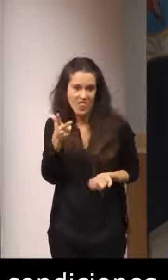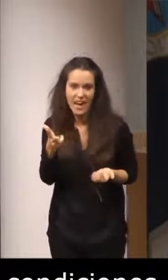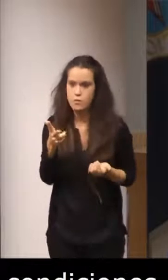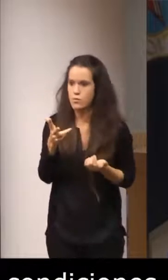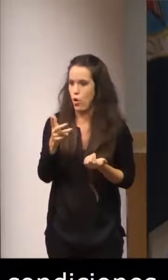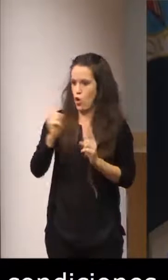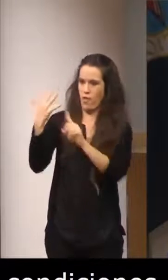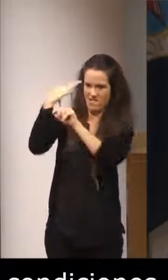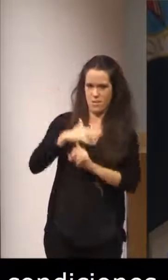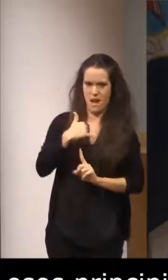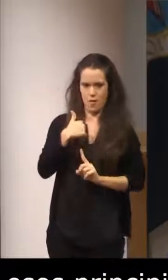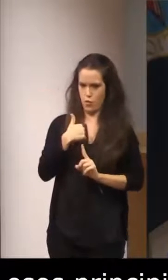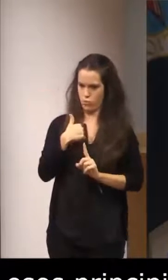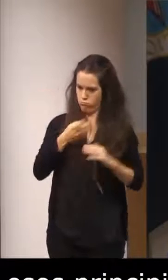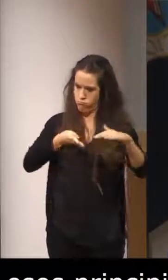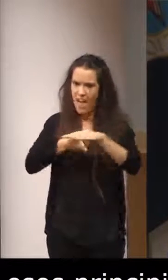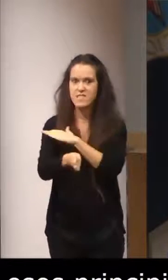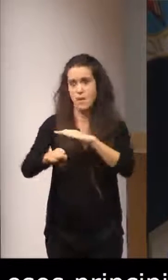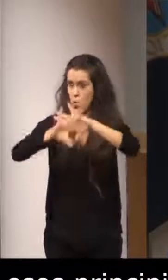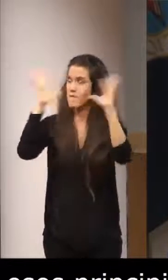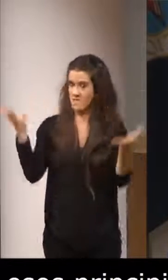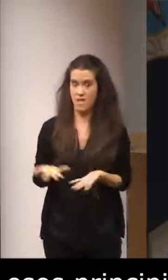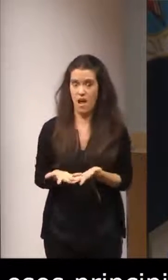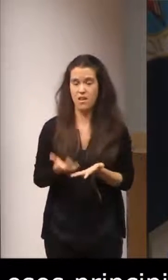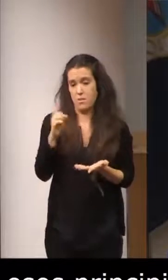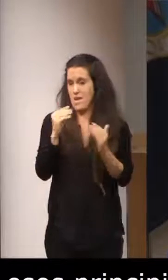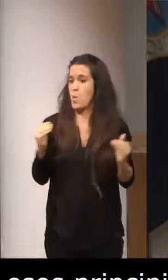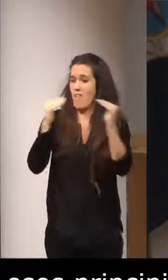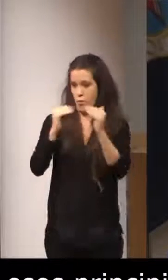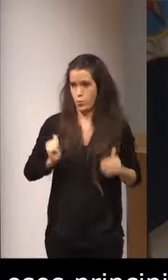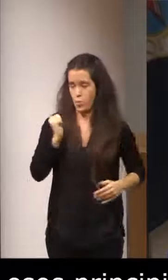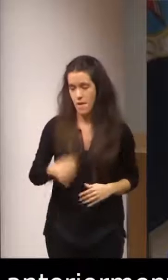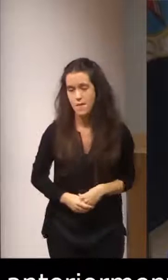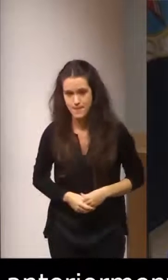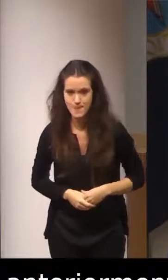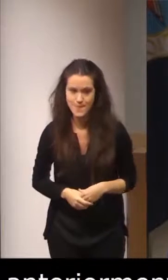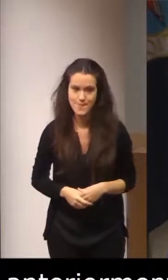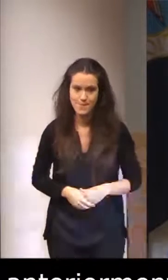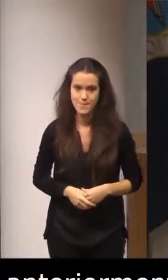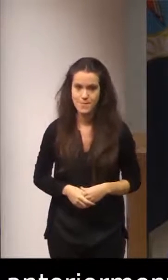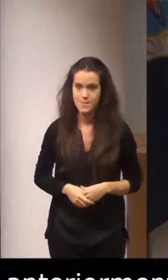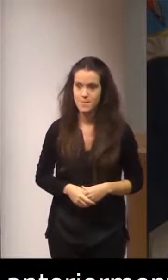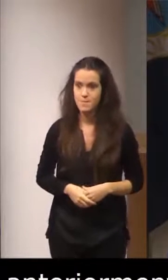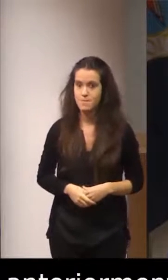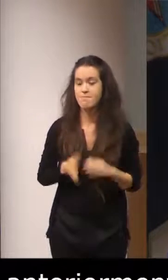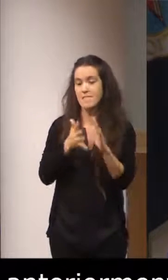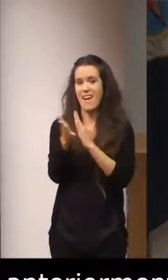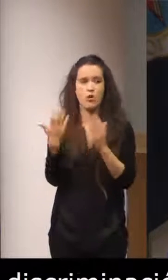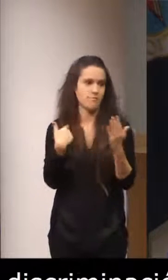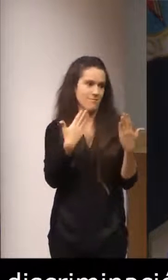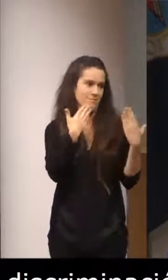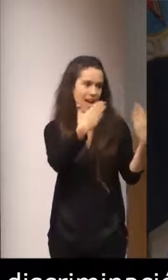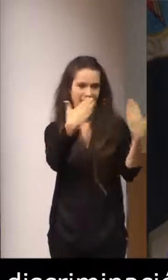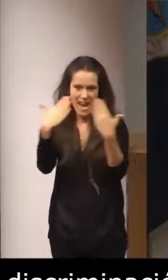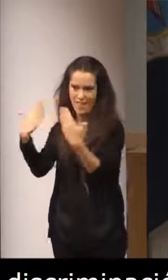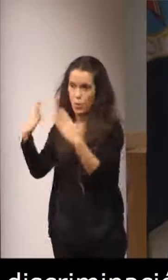discriminación, derecho también a la accesibilidad universal y a la igualdad de oportunidades. En este sentido, pues, agradezco a todas las universidades que están